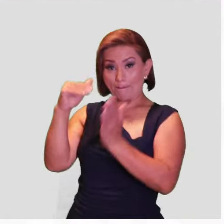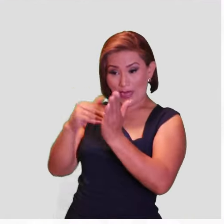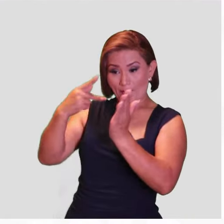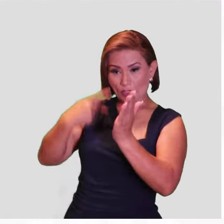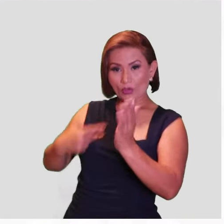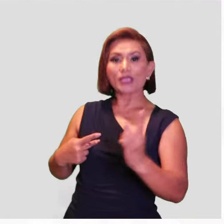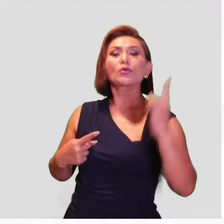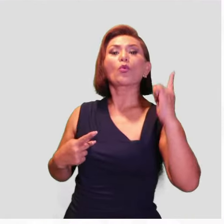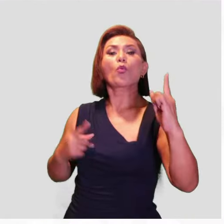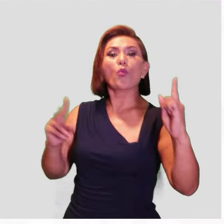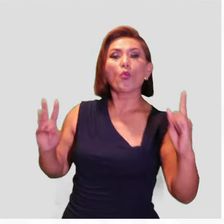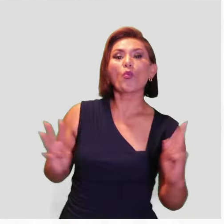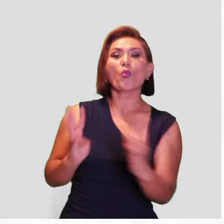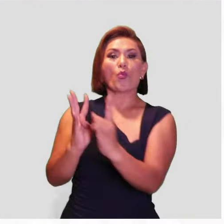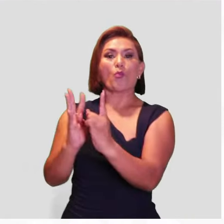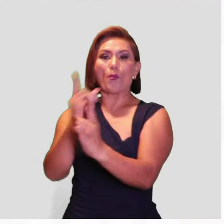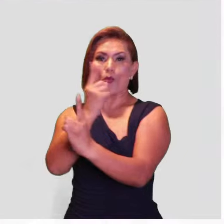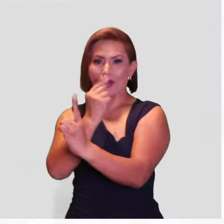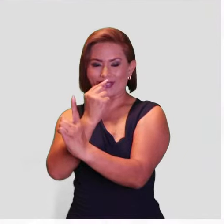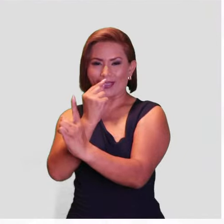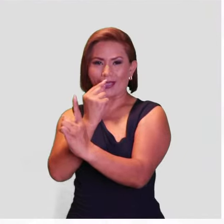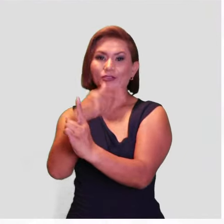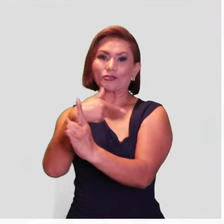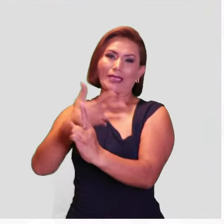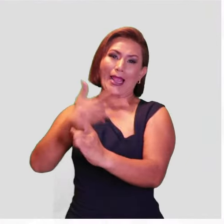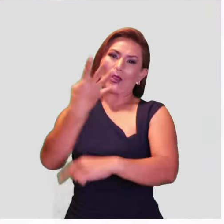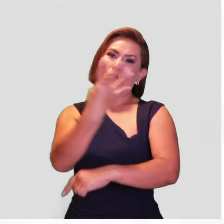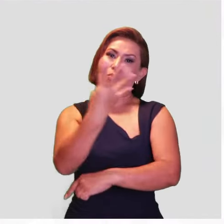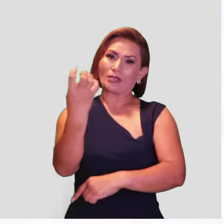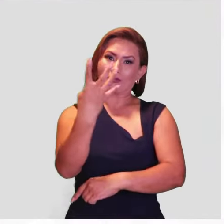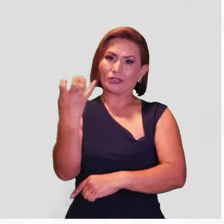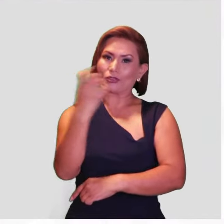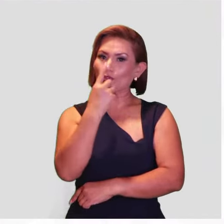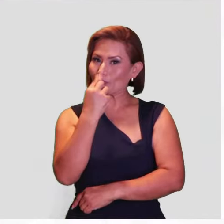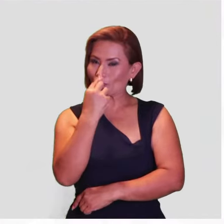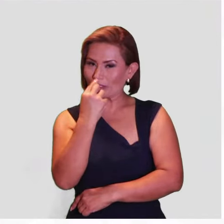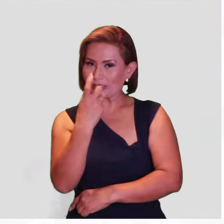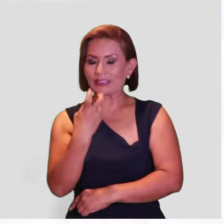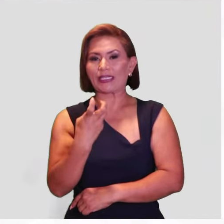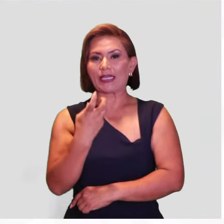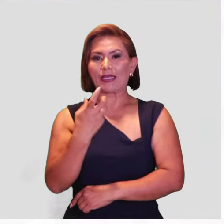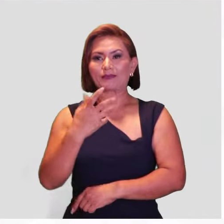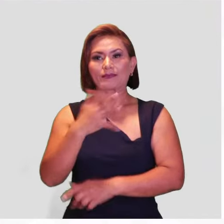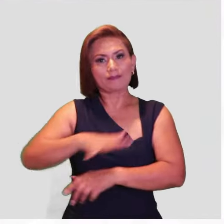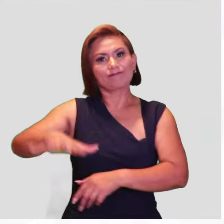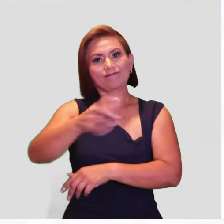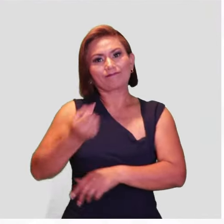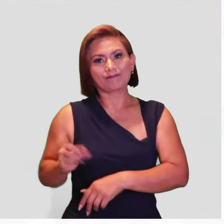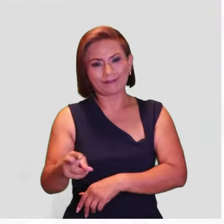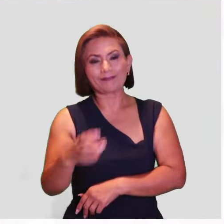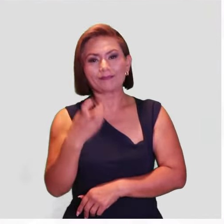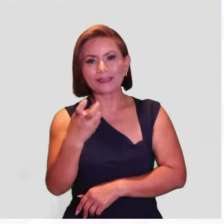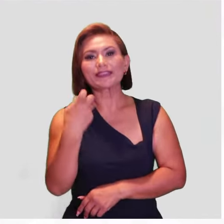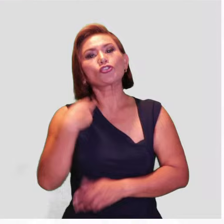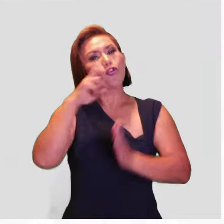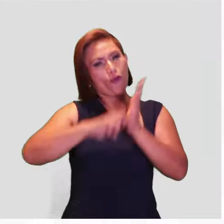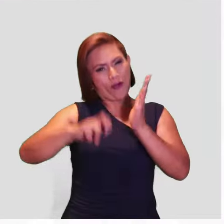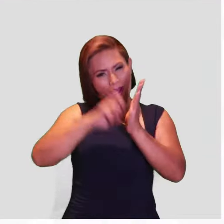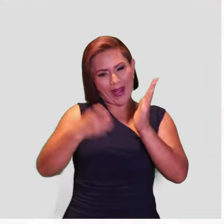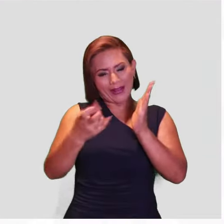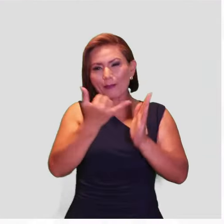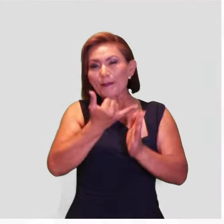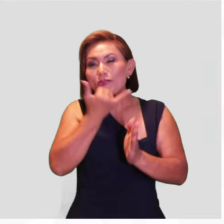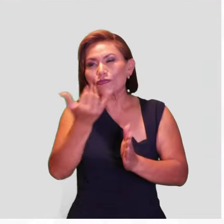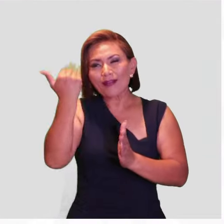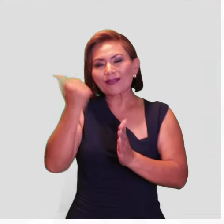tener 400 policías en todo San Juan del Río. Esa era la observación que quería hacer para corregir mi